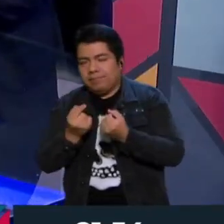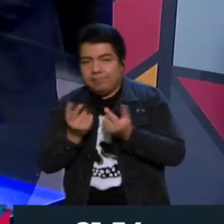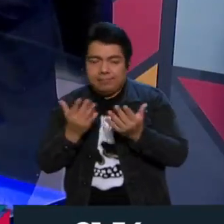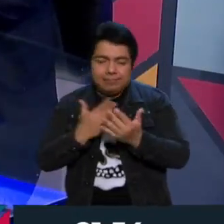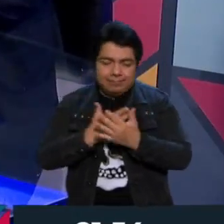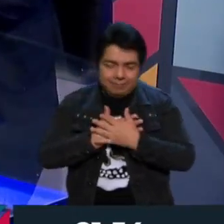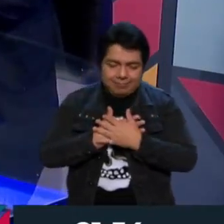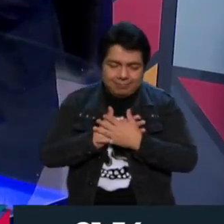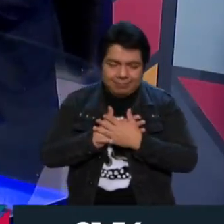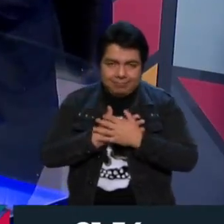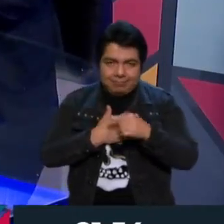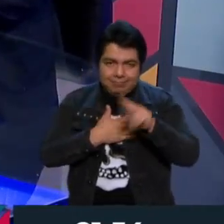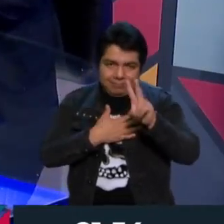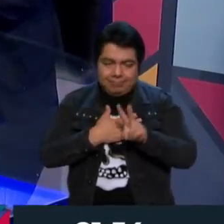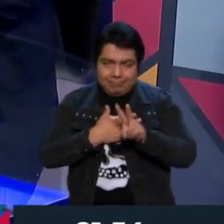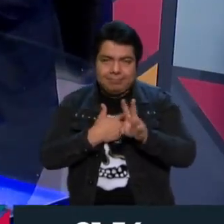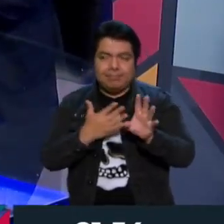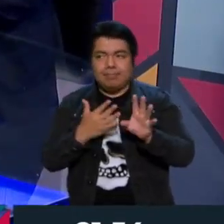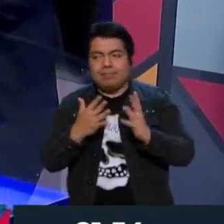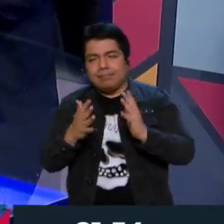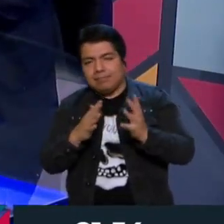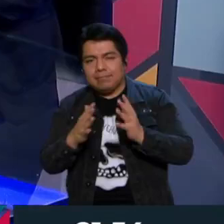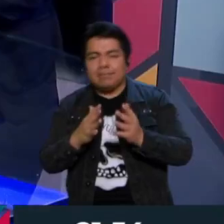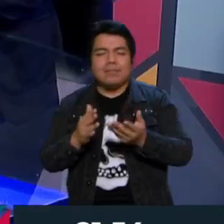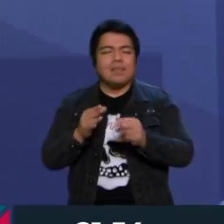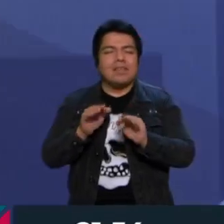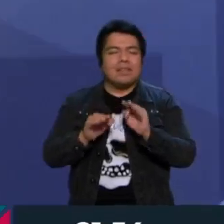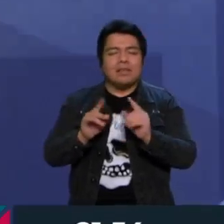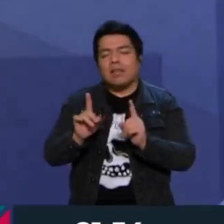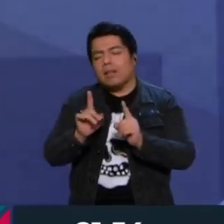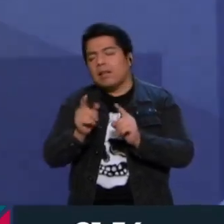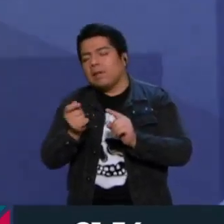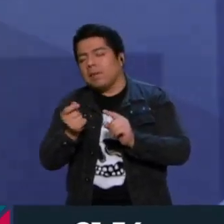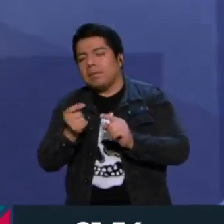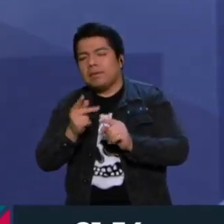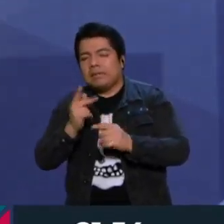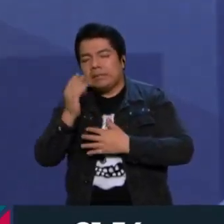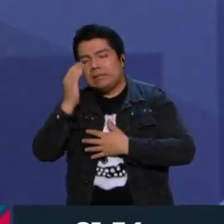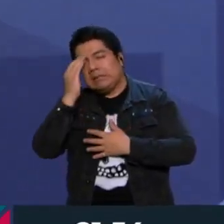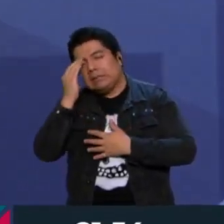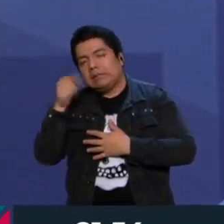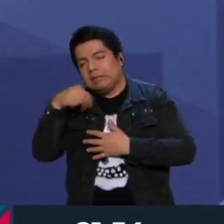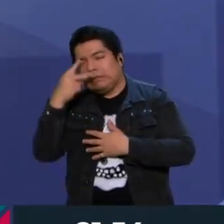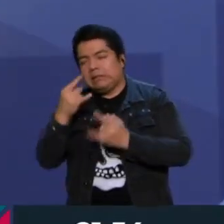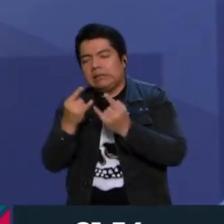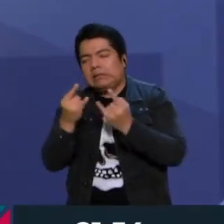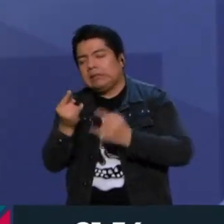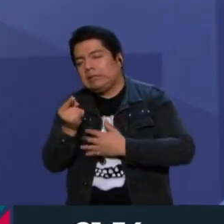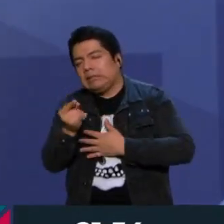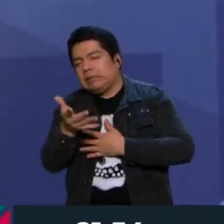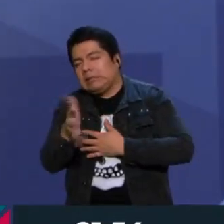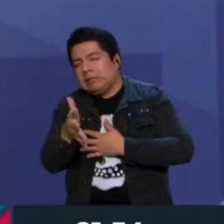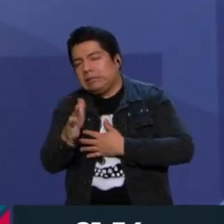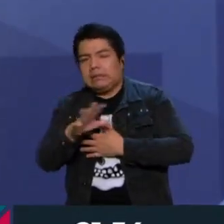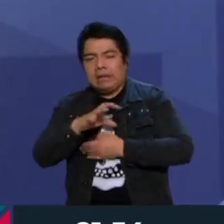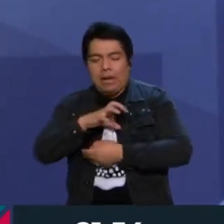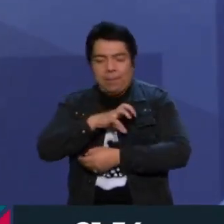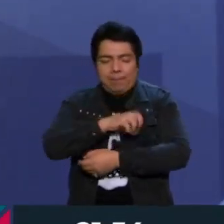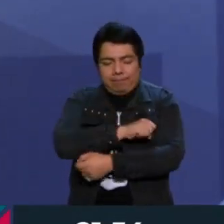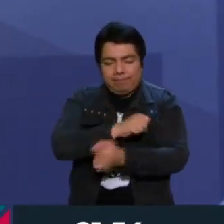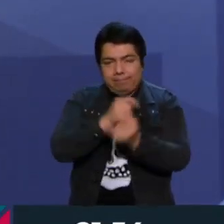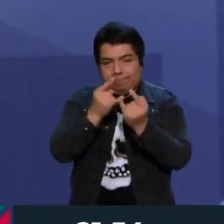confieso o me ventaneo mi poco conocimiento de la historia de México. Yo digo que se llama Pasión por la Historia,